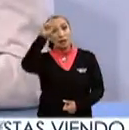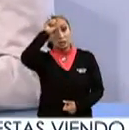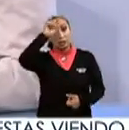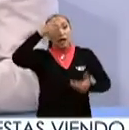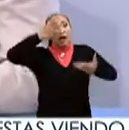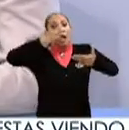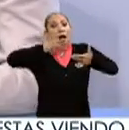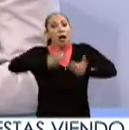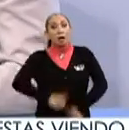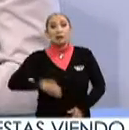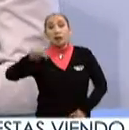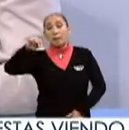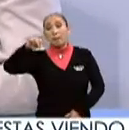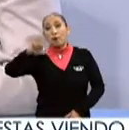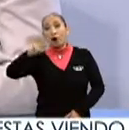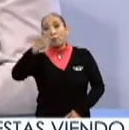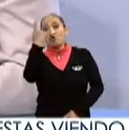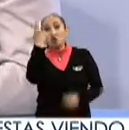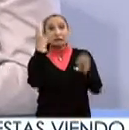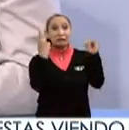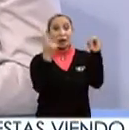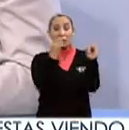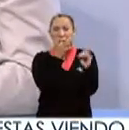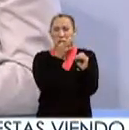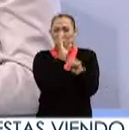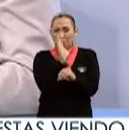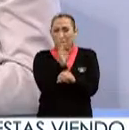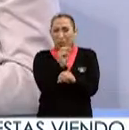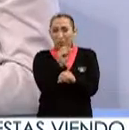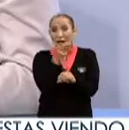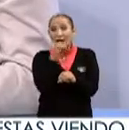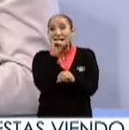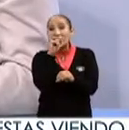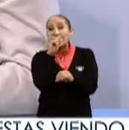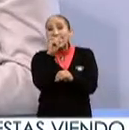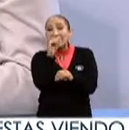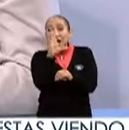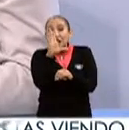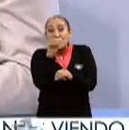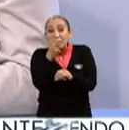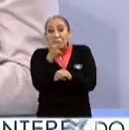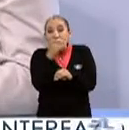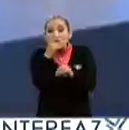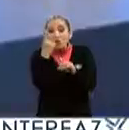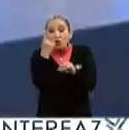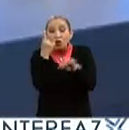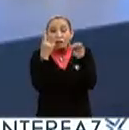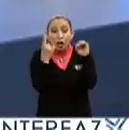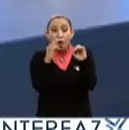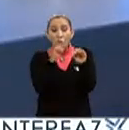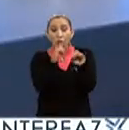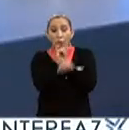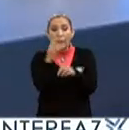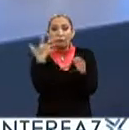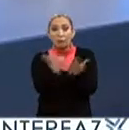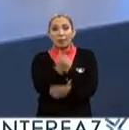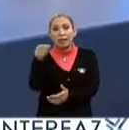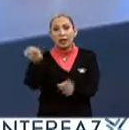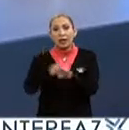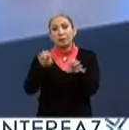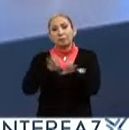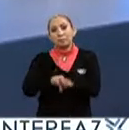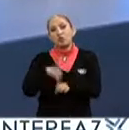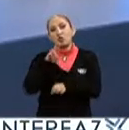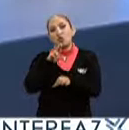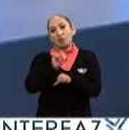Egipto, sin Mohamed Salah, 1-0, apenas minuto 90, Jiménez al 90, 1-0 Uruguay, primera victoria para el equipo